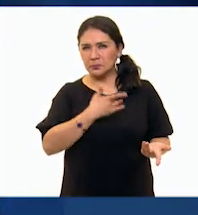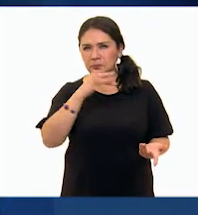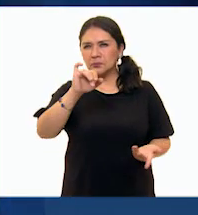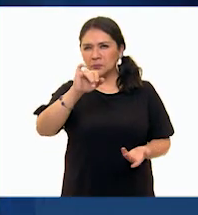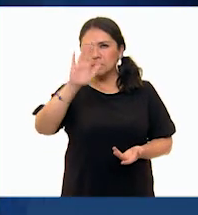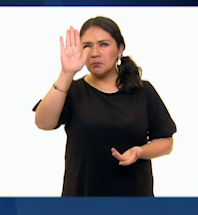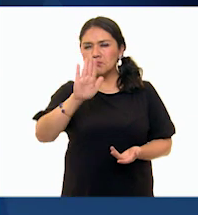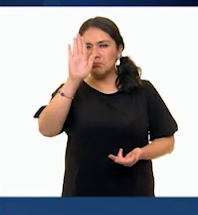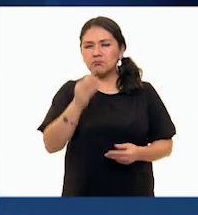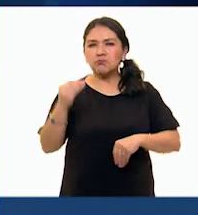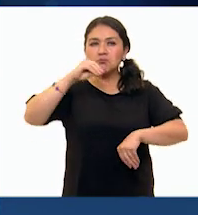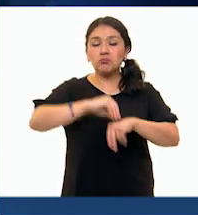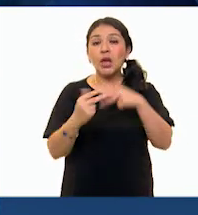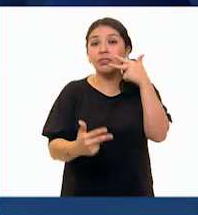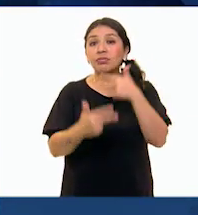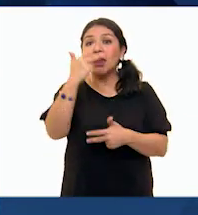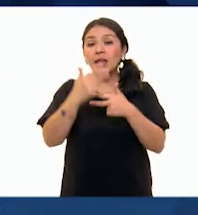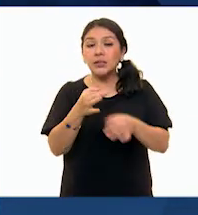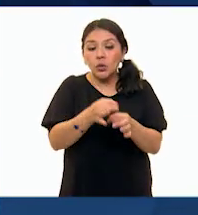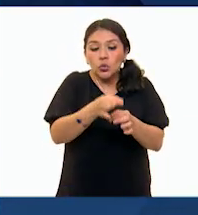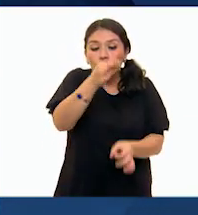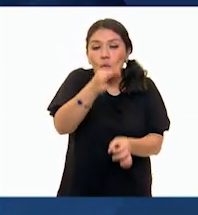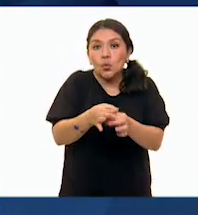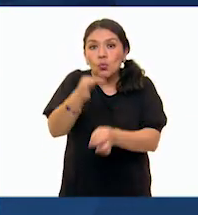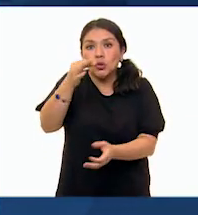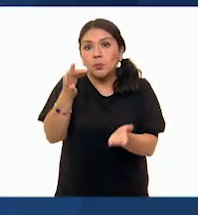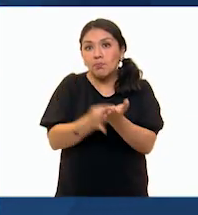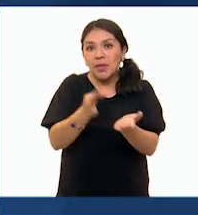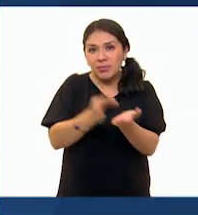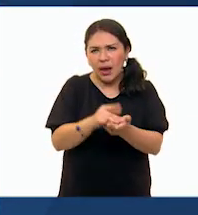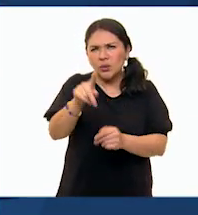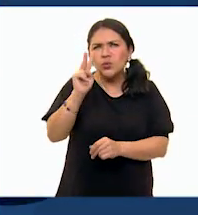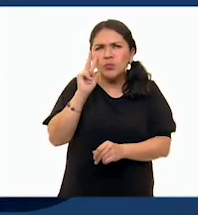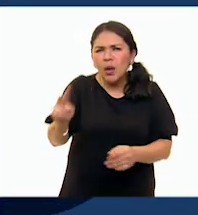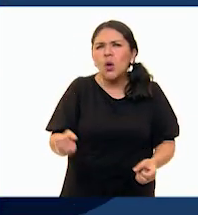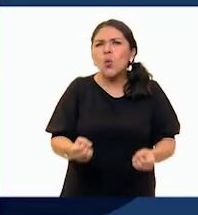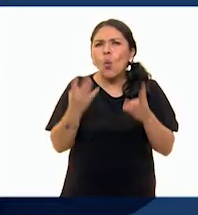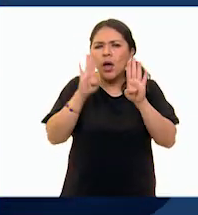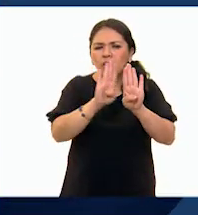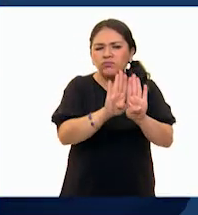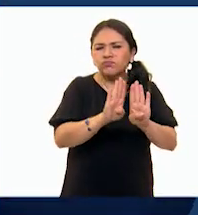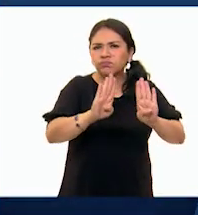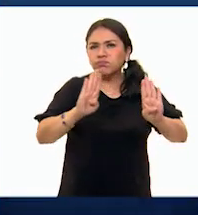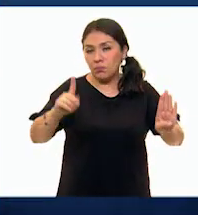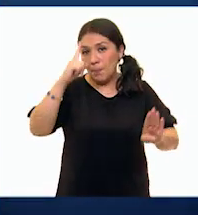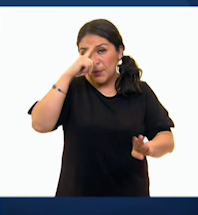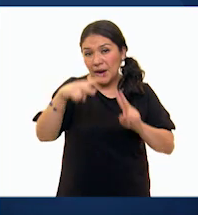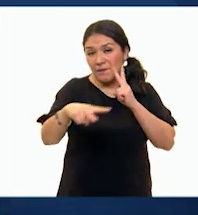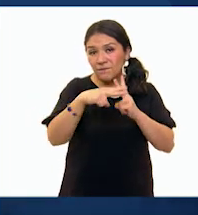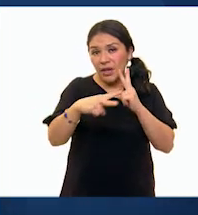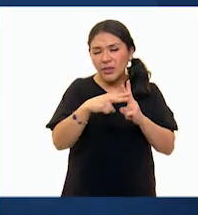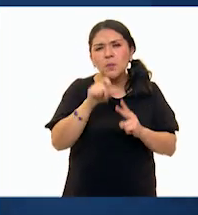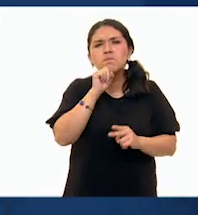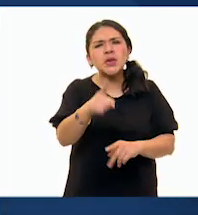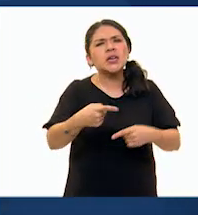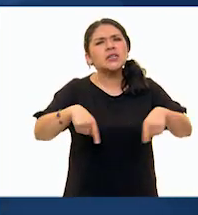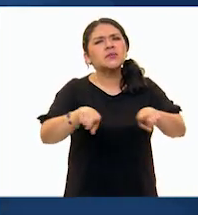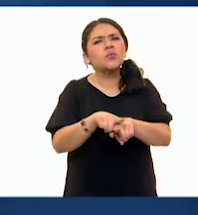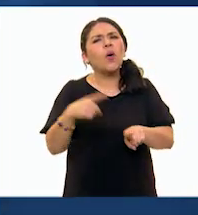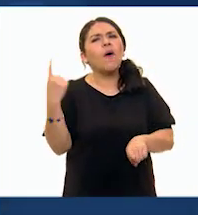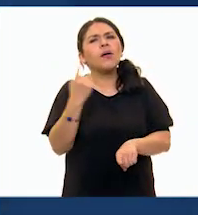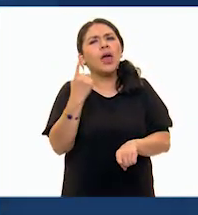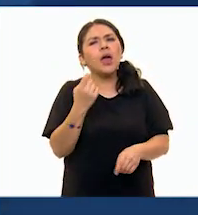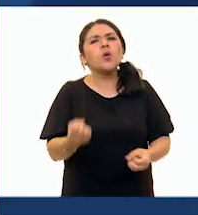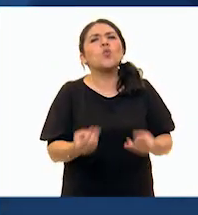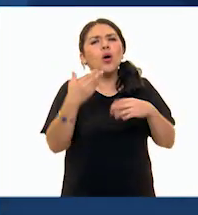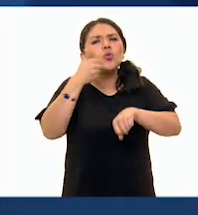necesitarán 13 tubos. Oiga, maestra, mire, el número de hojas de vidrio que lleva cada estructura es el mismo que el número